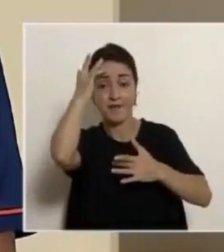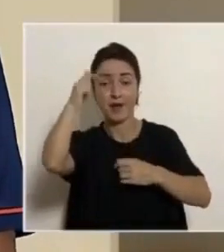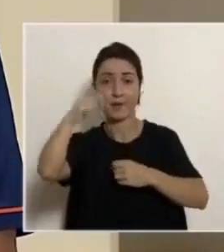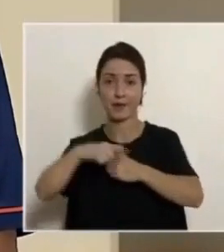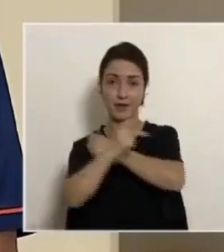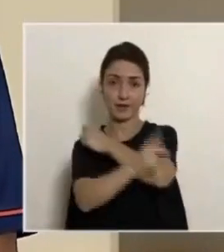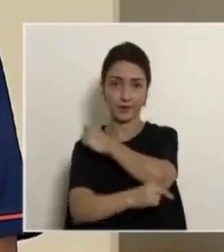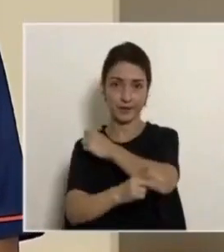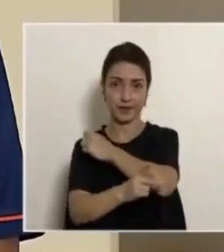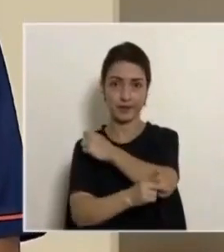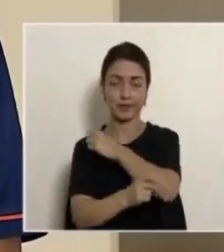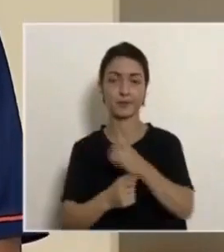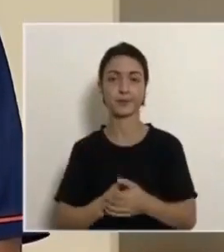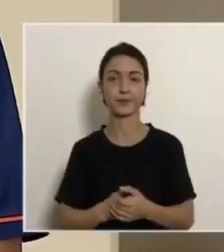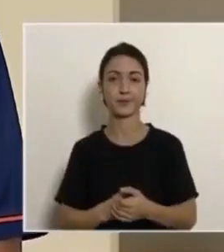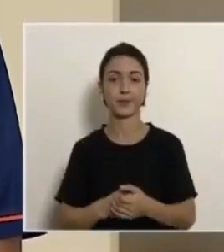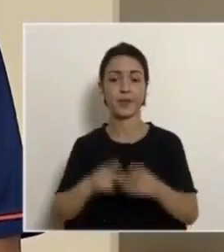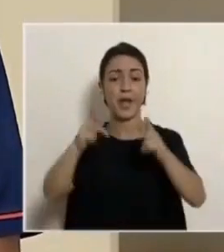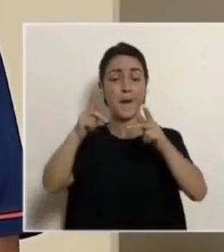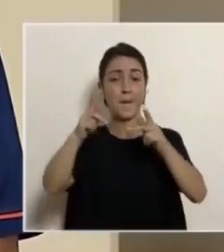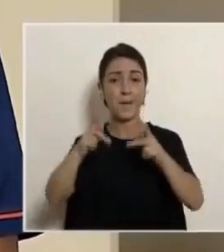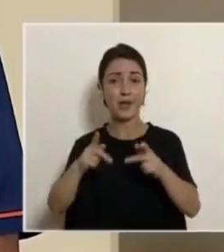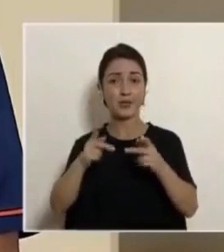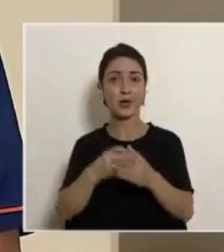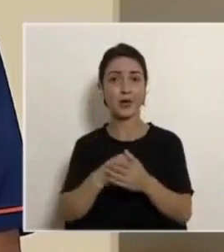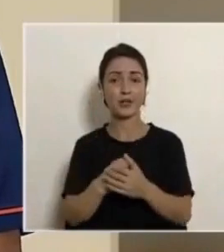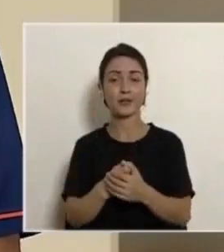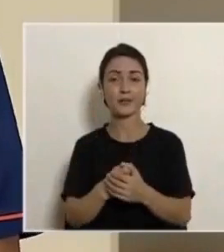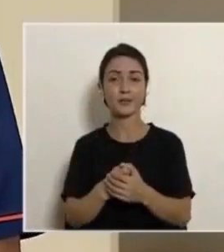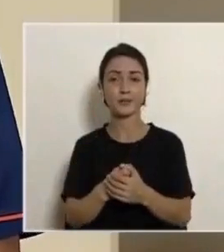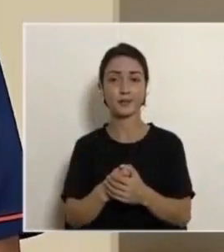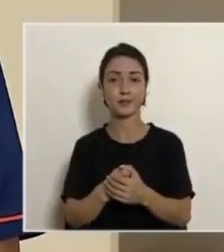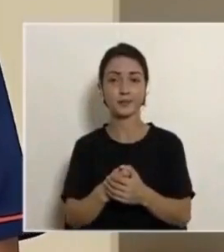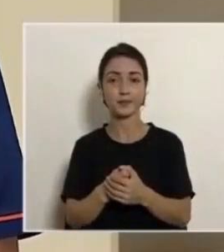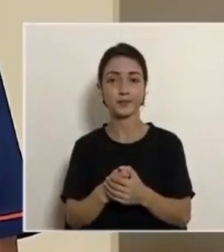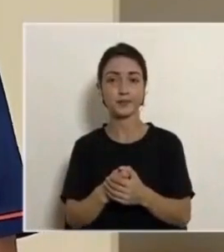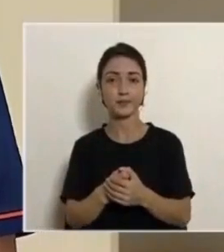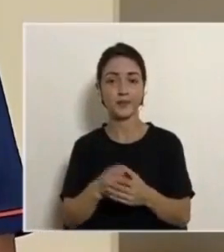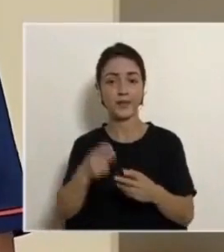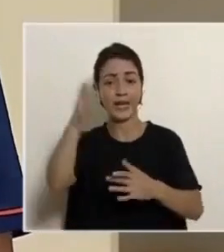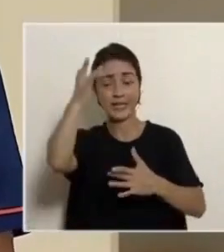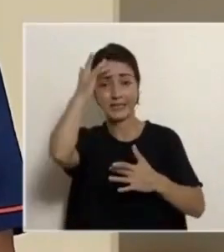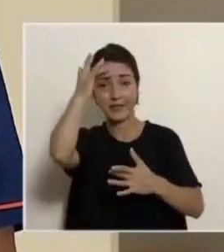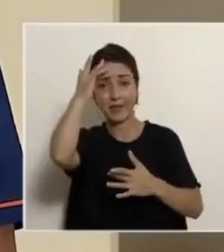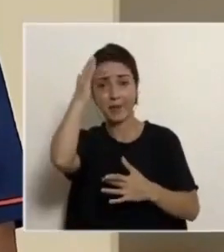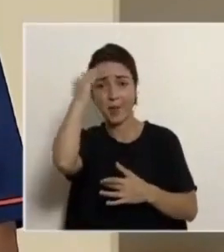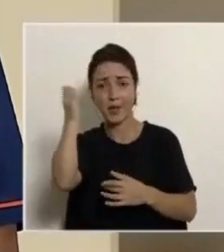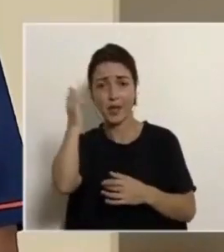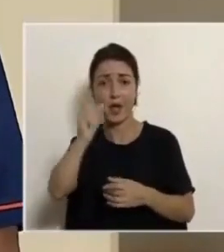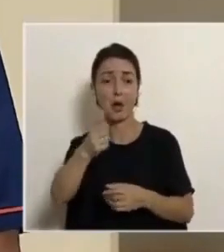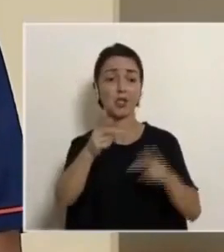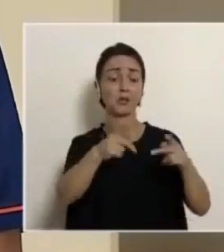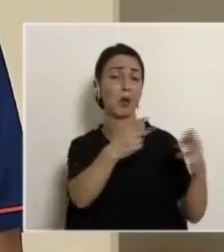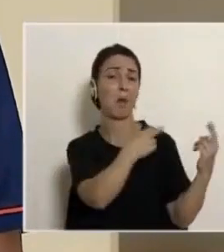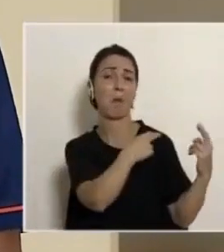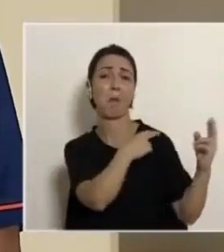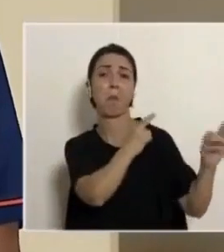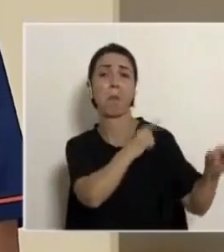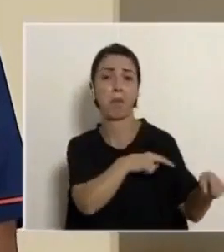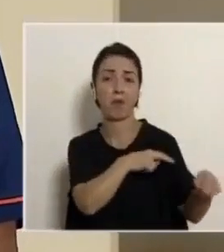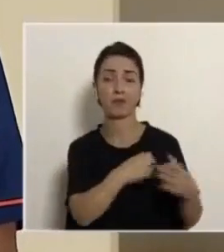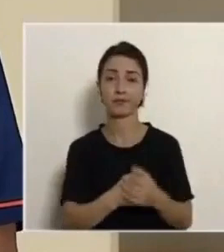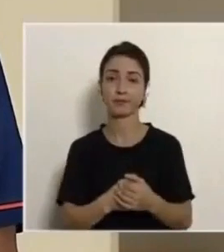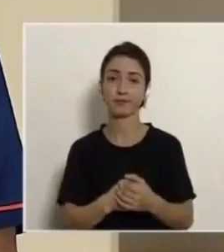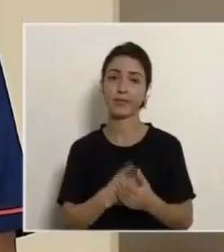país, personas que están contrayendo la enfermedad por la irresponsabilidad de algunos y que